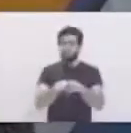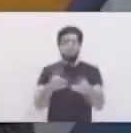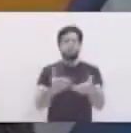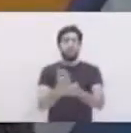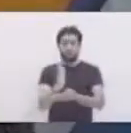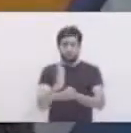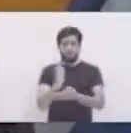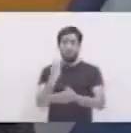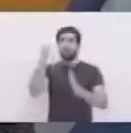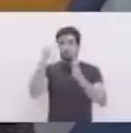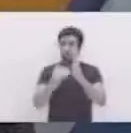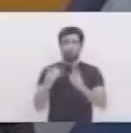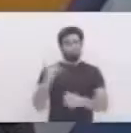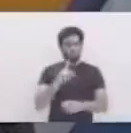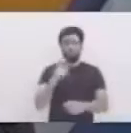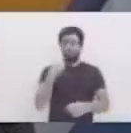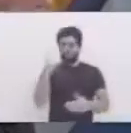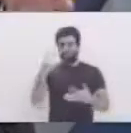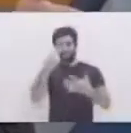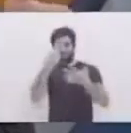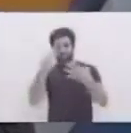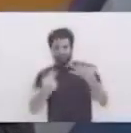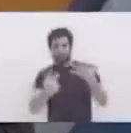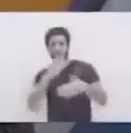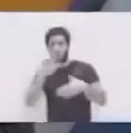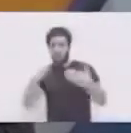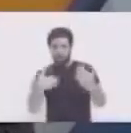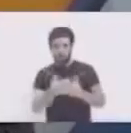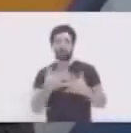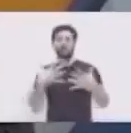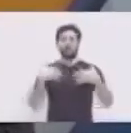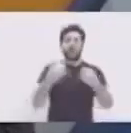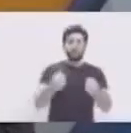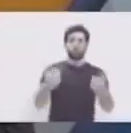educación, a la nutrición, a la salud, a la diversión.